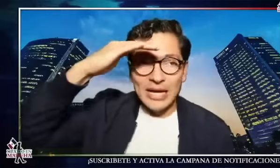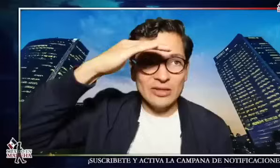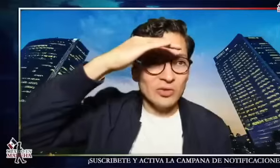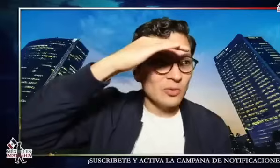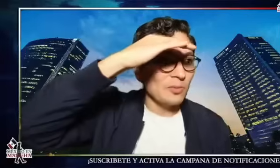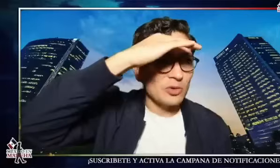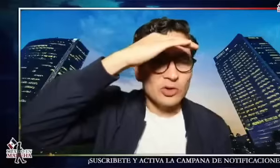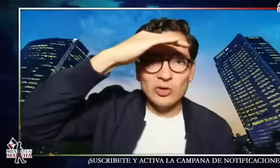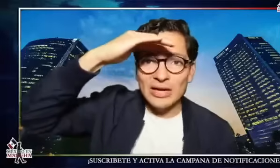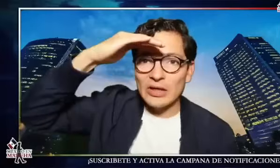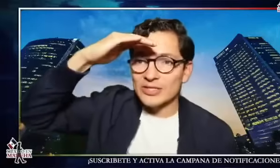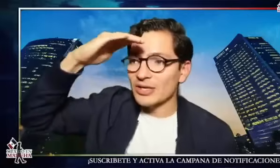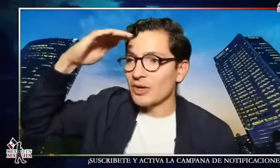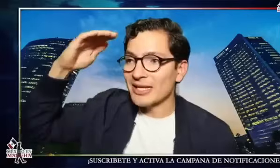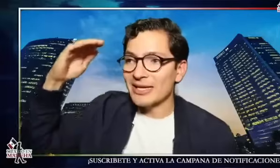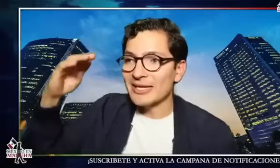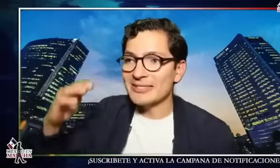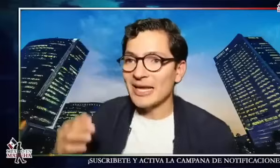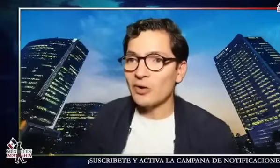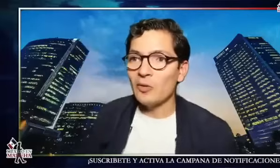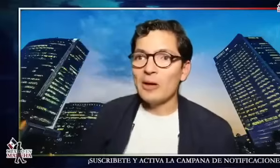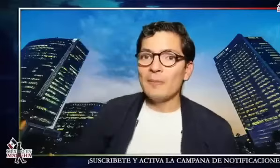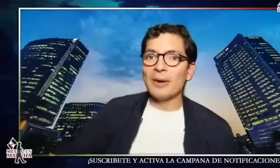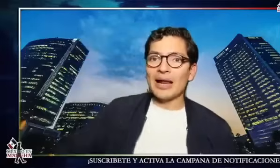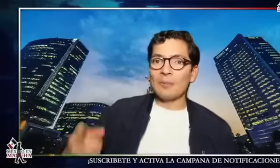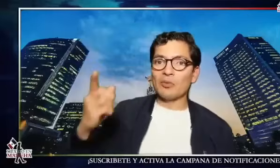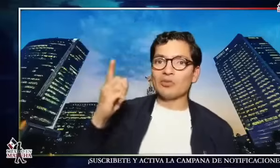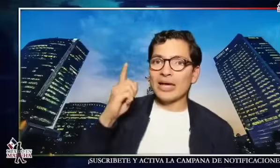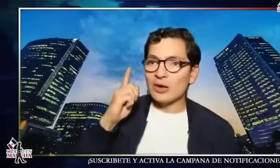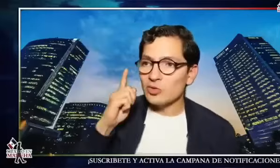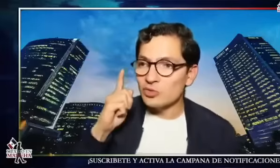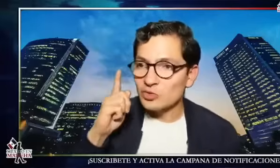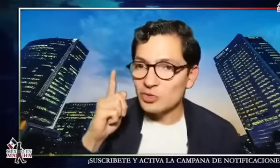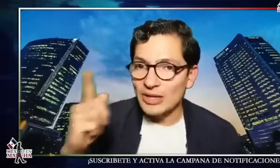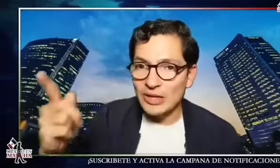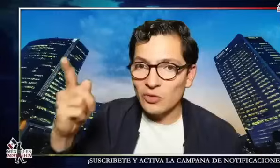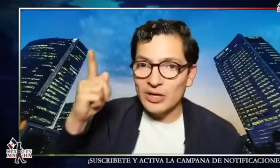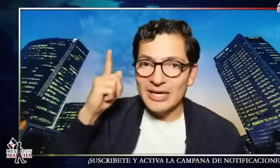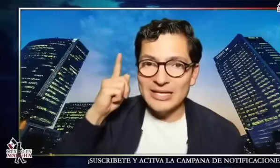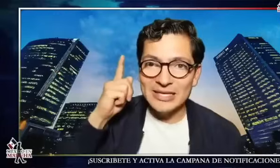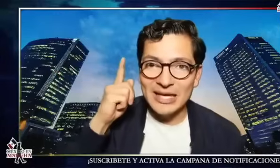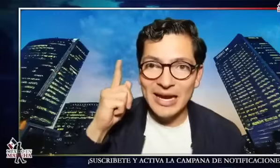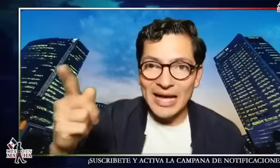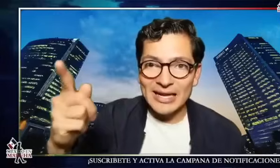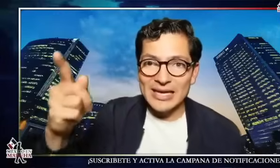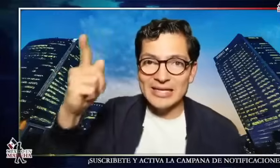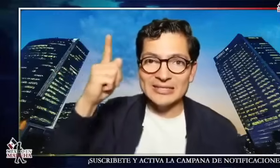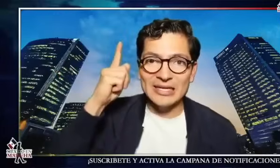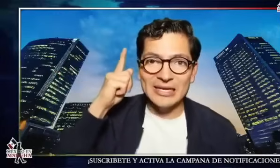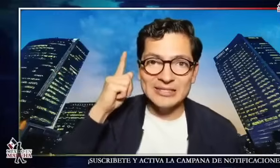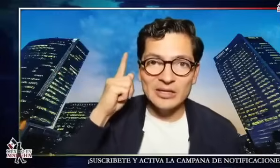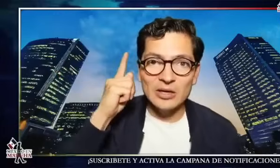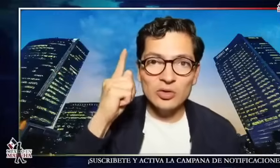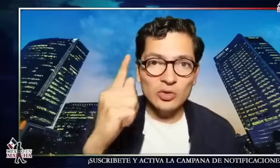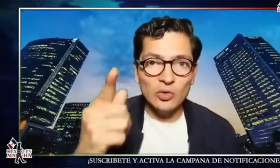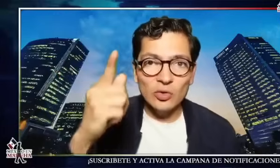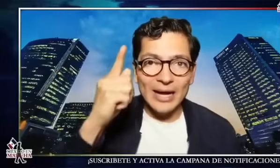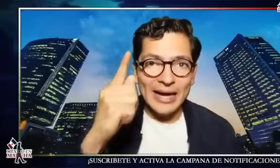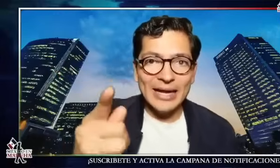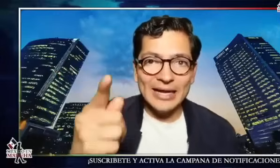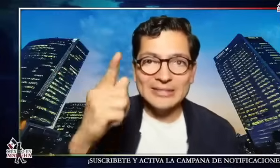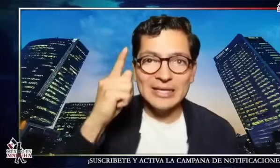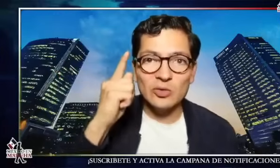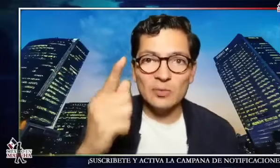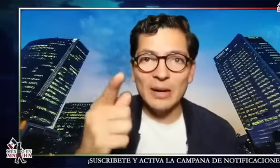están buscando por todos lados a cualquier cristiano para apuntarlos con su dedo y señalar y decirles